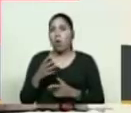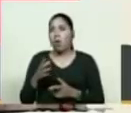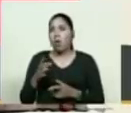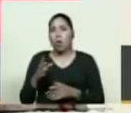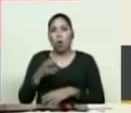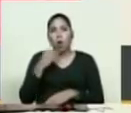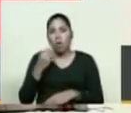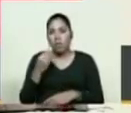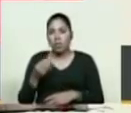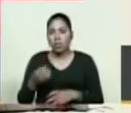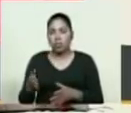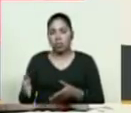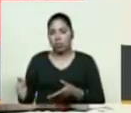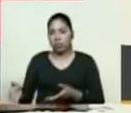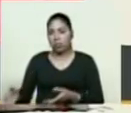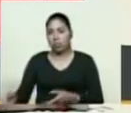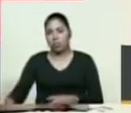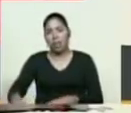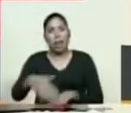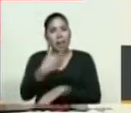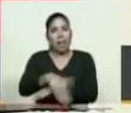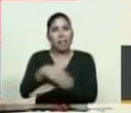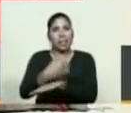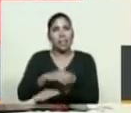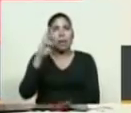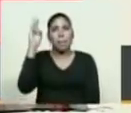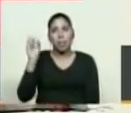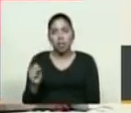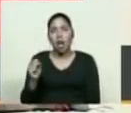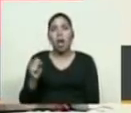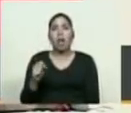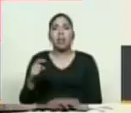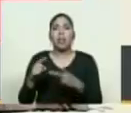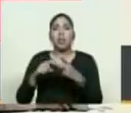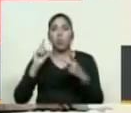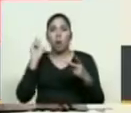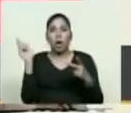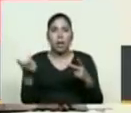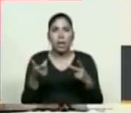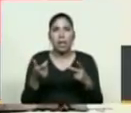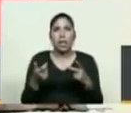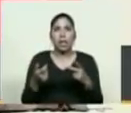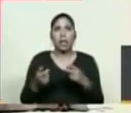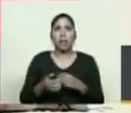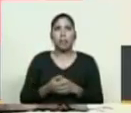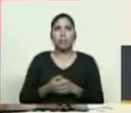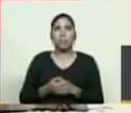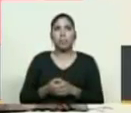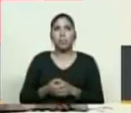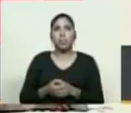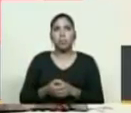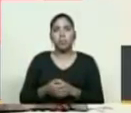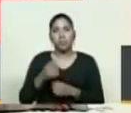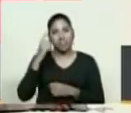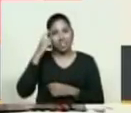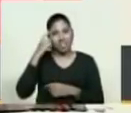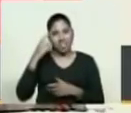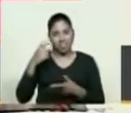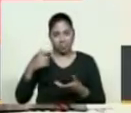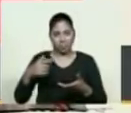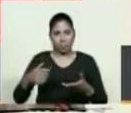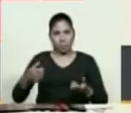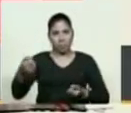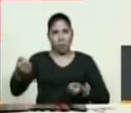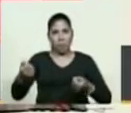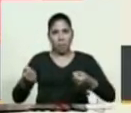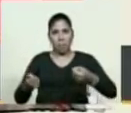Armadas, de las calles de Guarenas, de Petare, recogían a la gente con equipos de maquinaria pesada, a